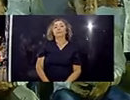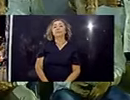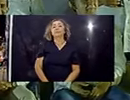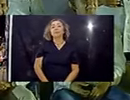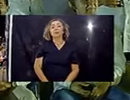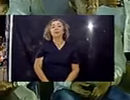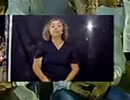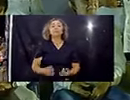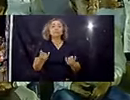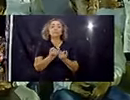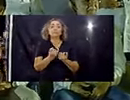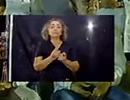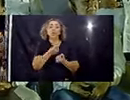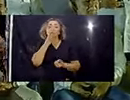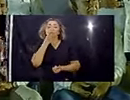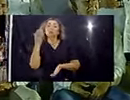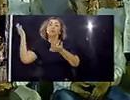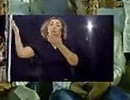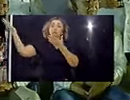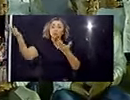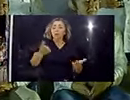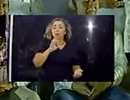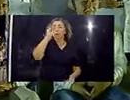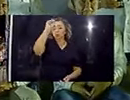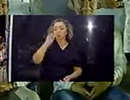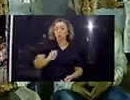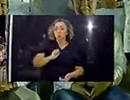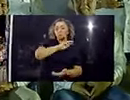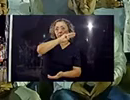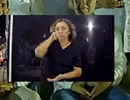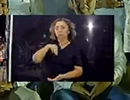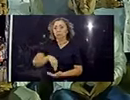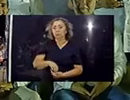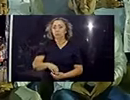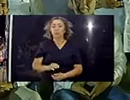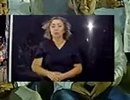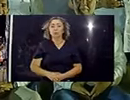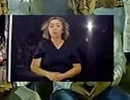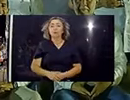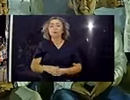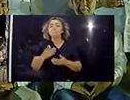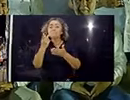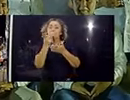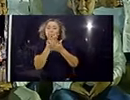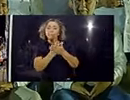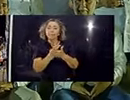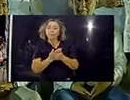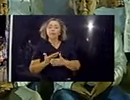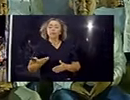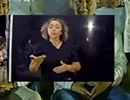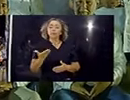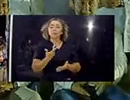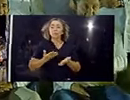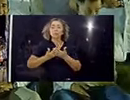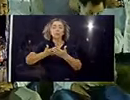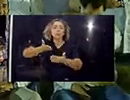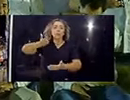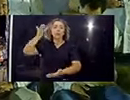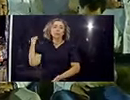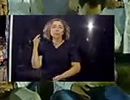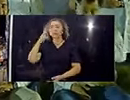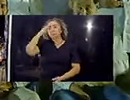traer al sur de Mérida particularmente un programa que en la Ciudad de